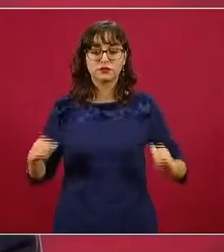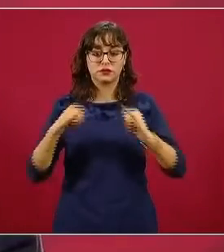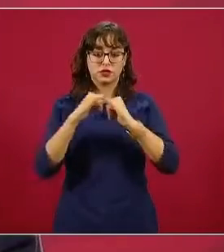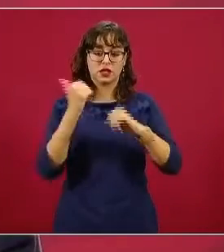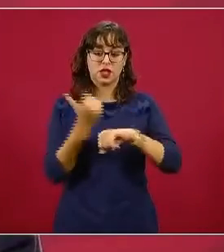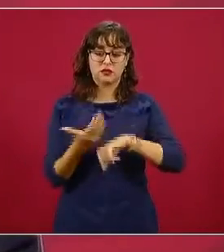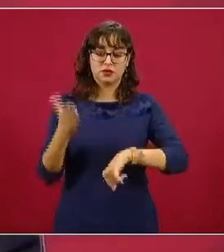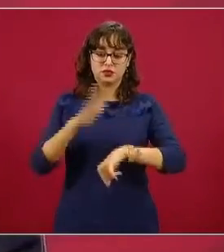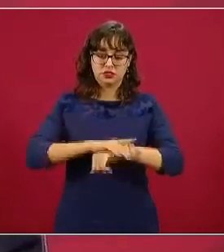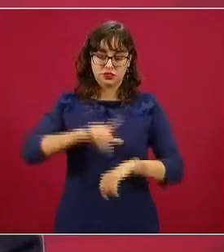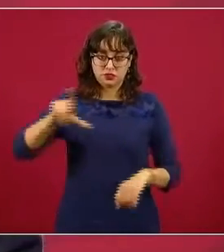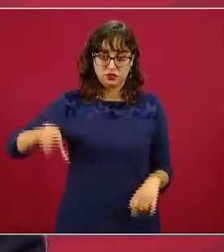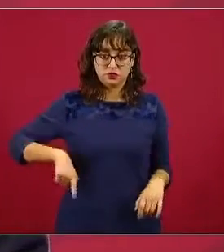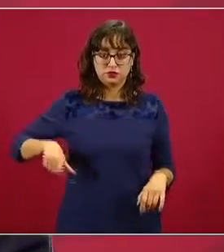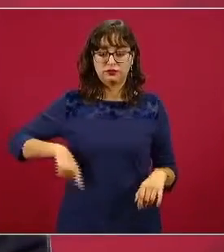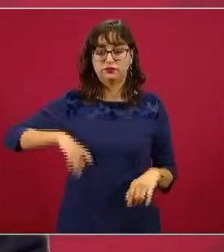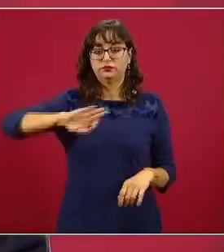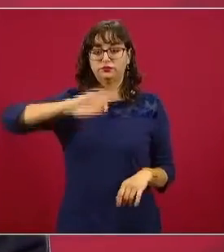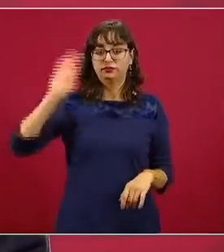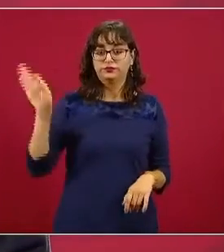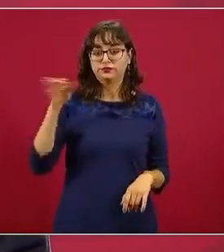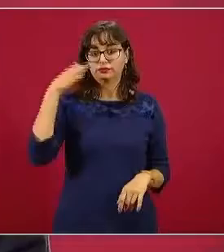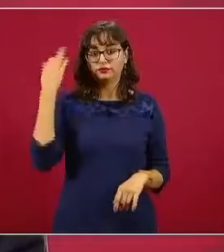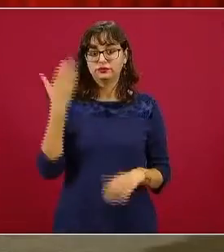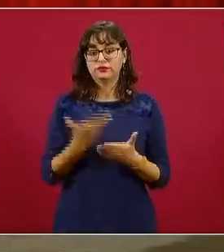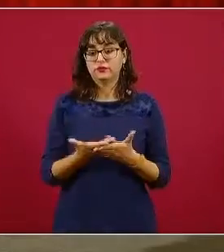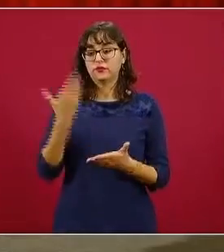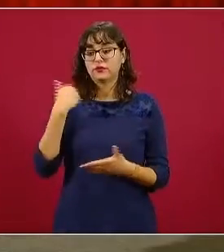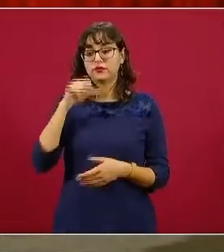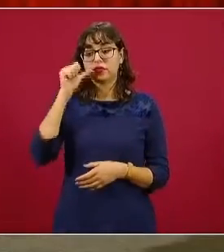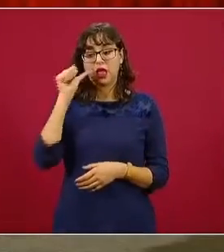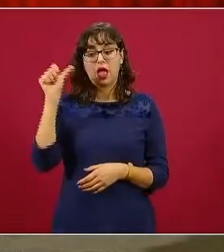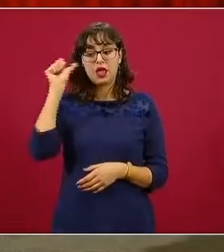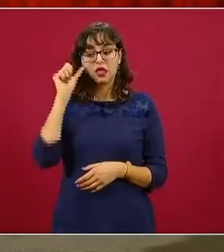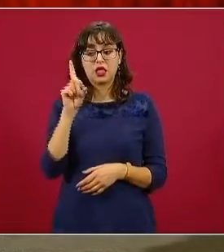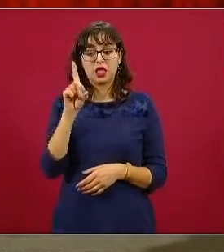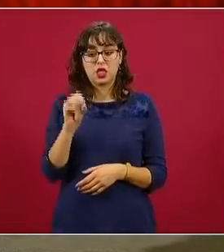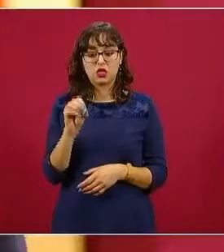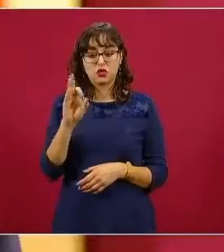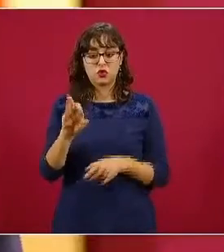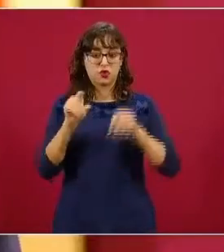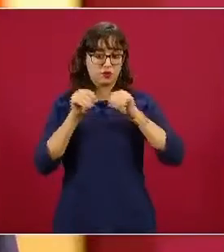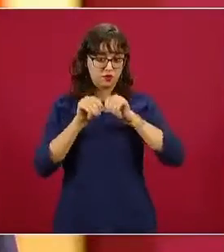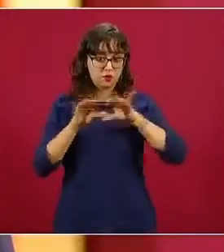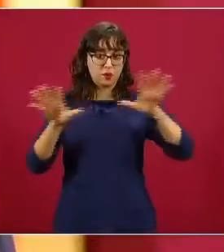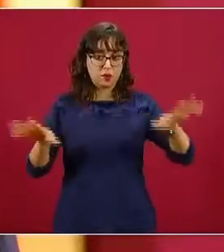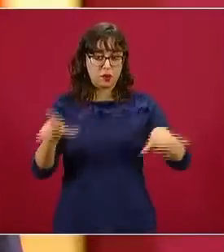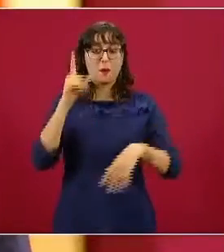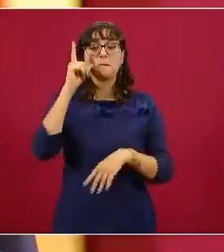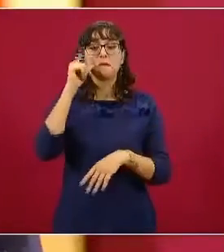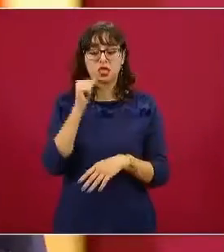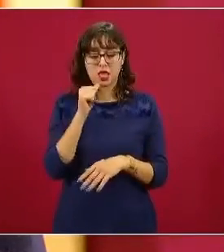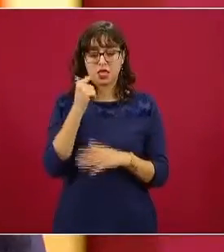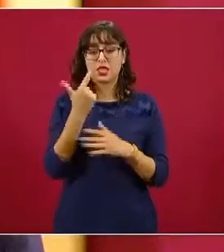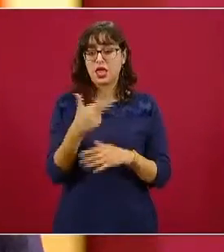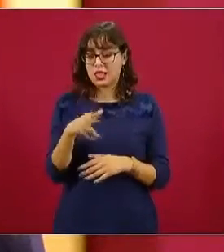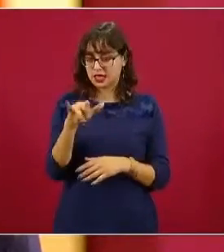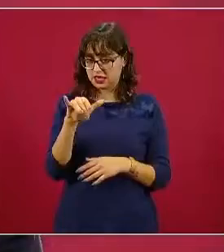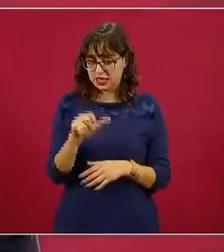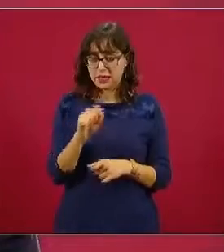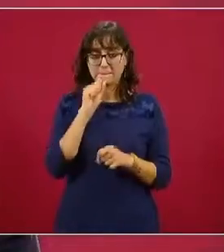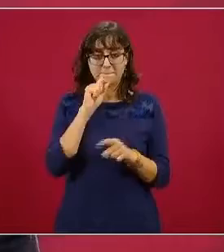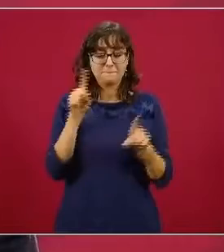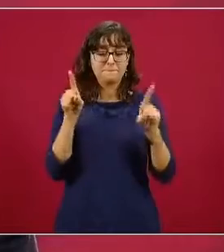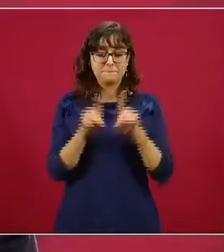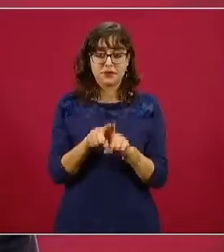Administración Pública Federal, que se publicó en el Diario Oficial ayer. Mañana se publicará la guía técnica en el mismo sitio